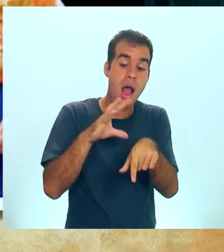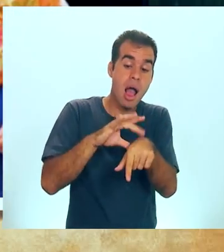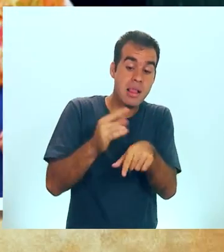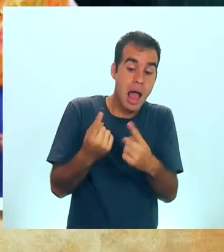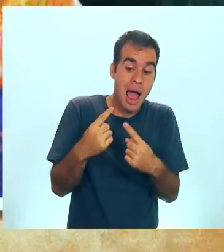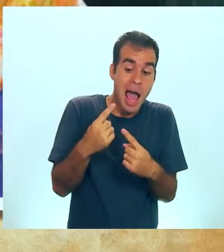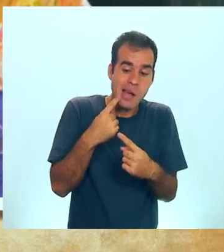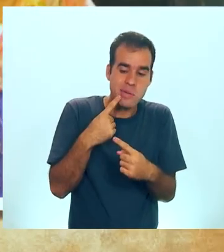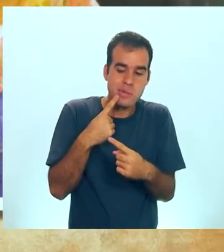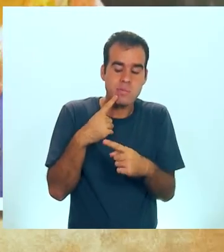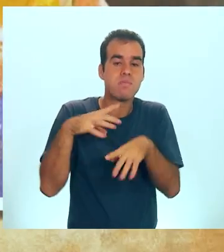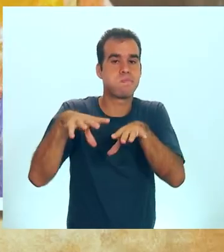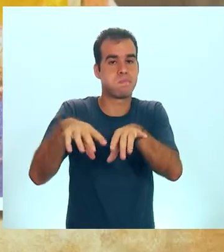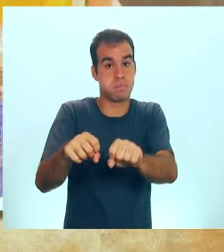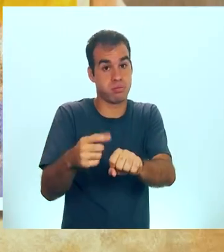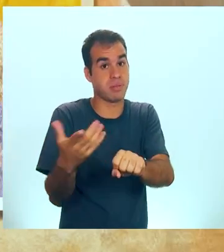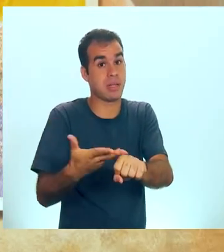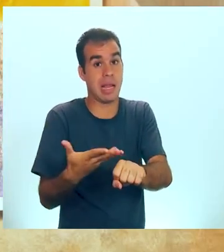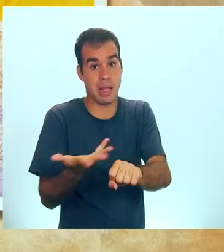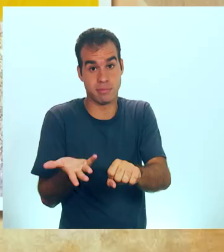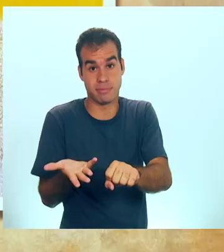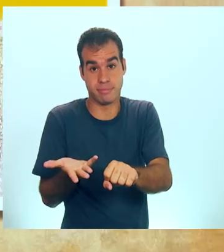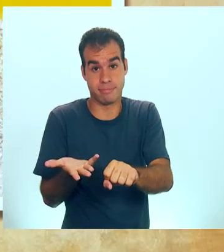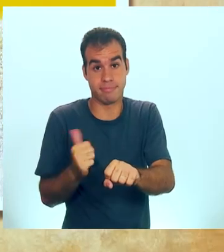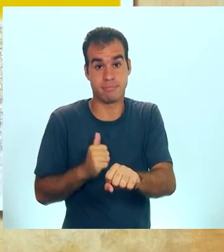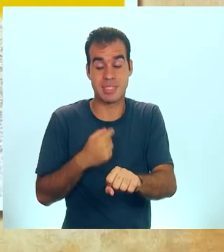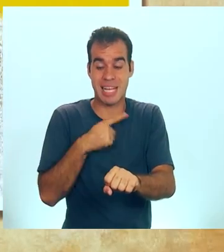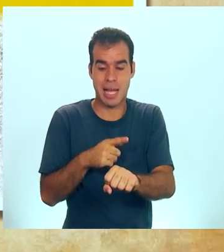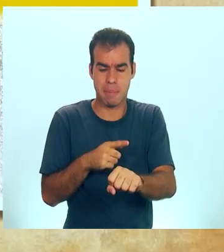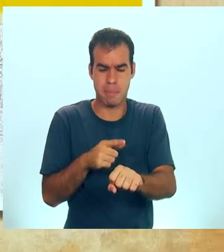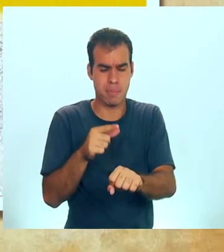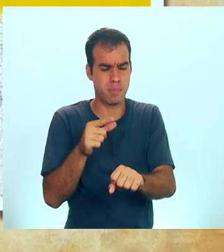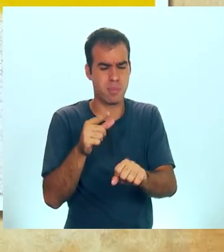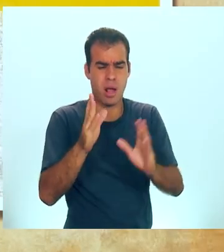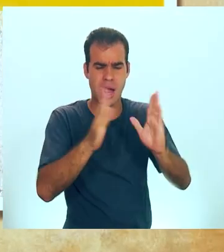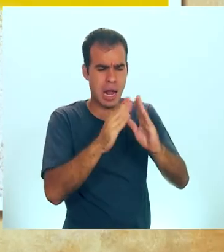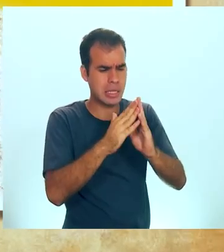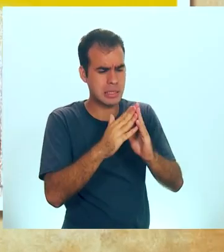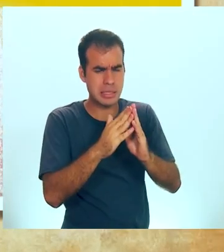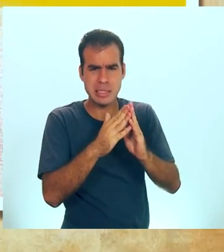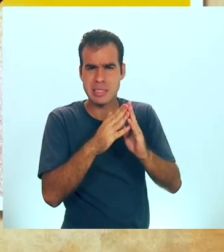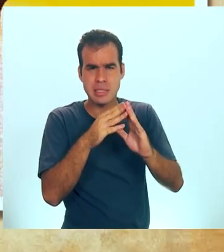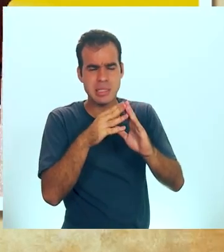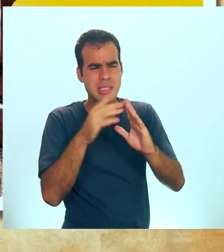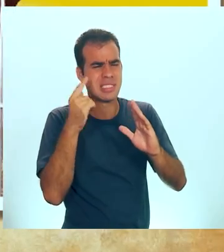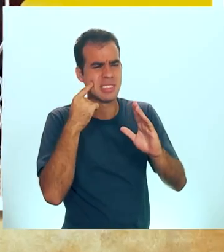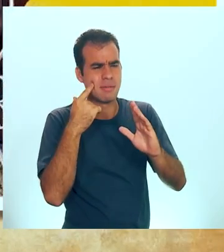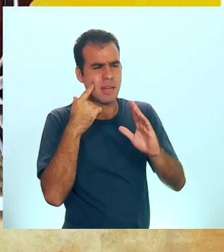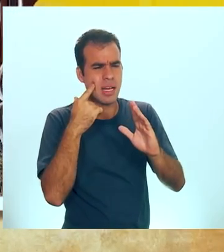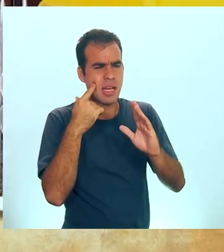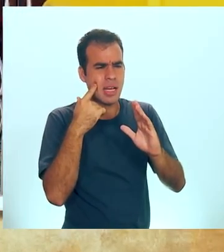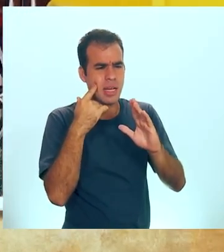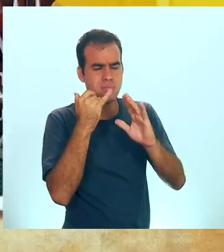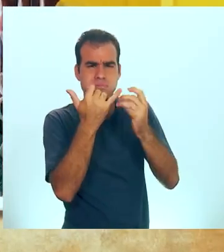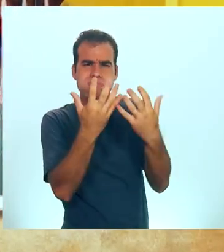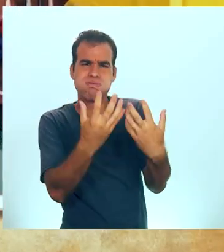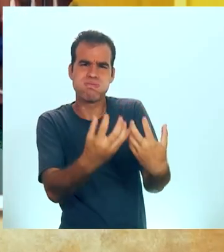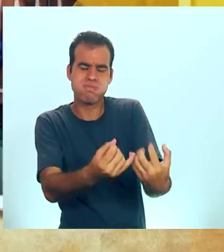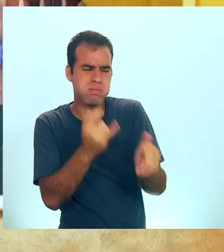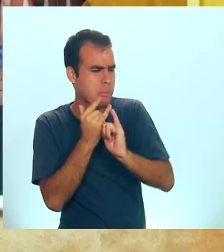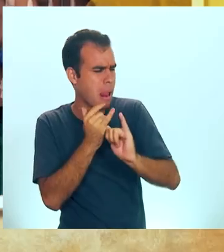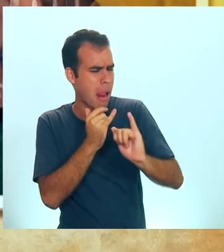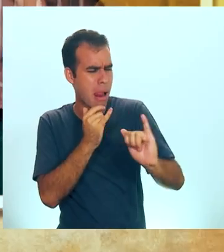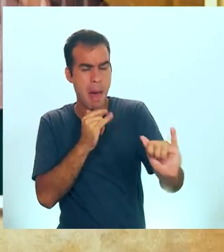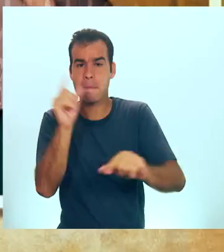de nuestros pacientes, llegando hacia los lugares más intrincados, viendo a aquellas personas discapacitadas que